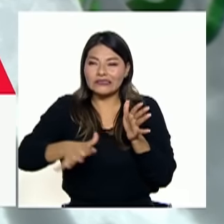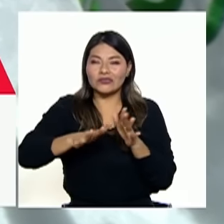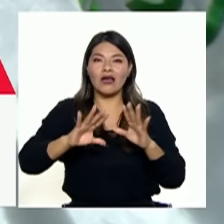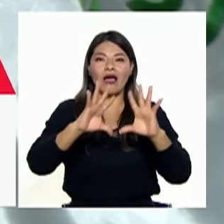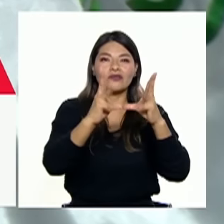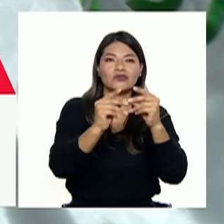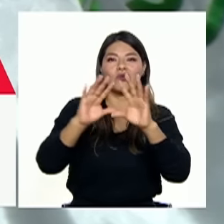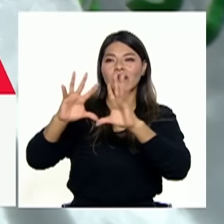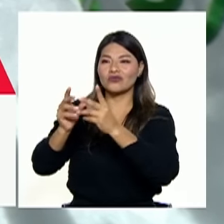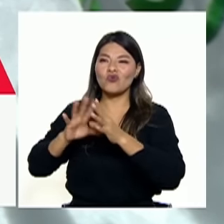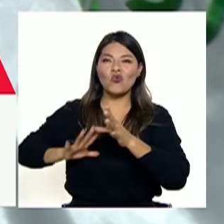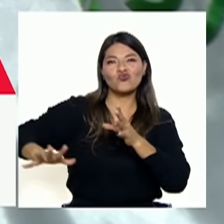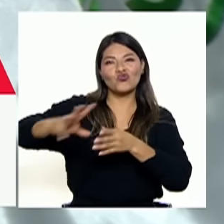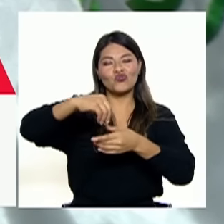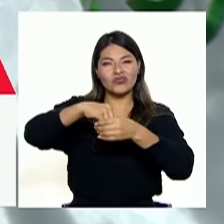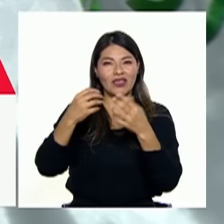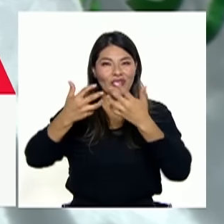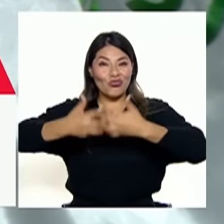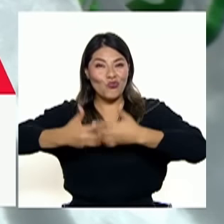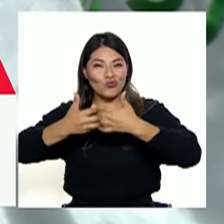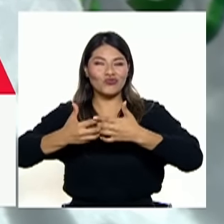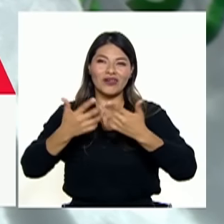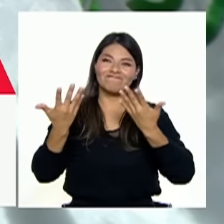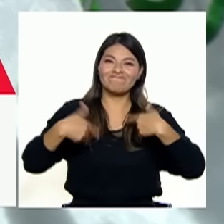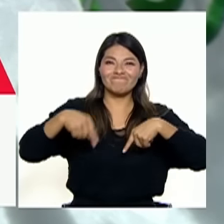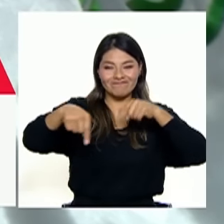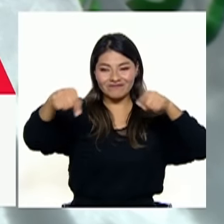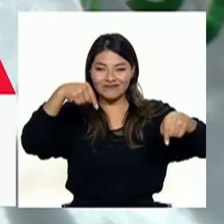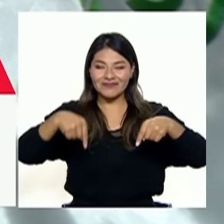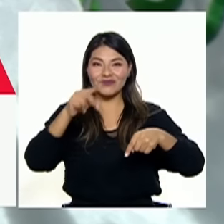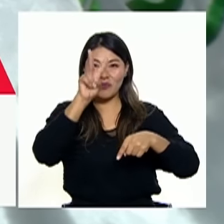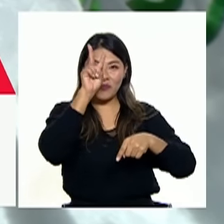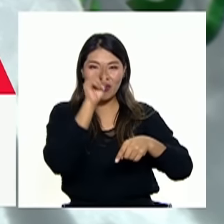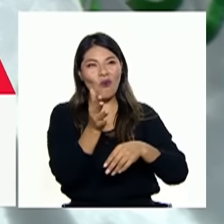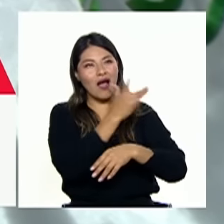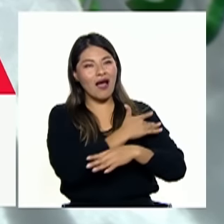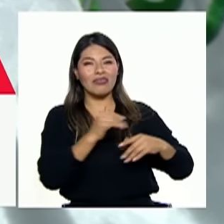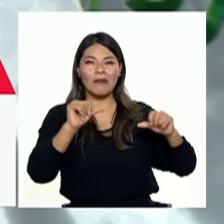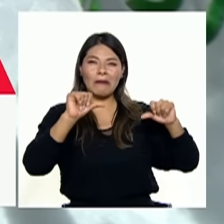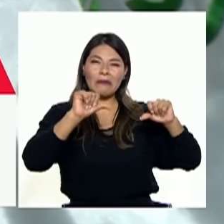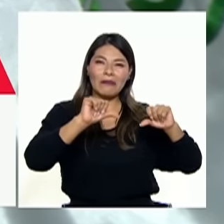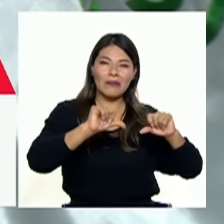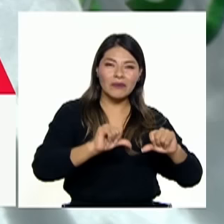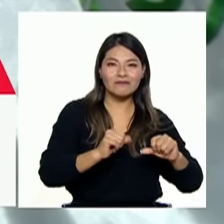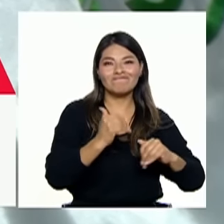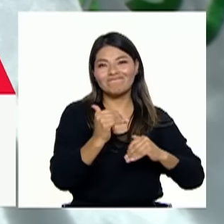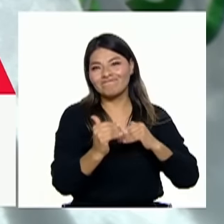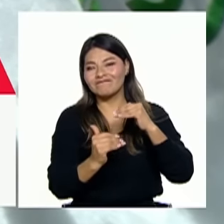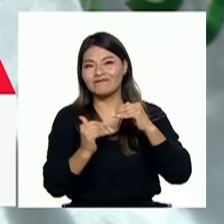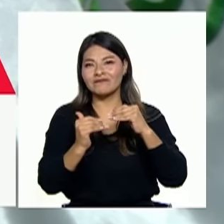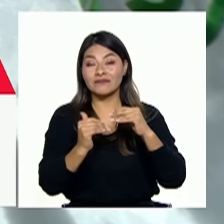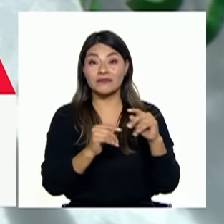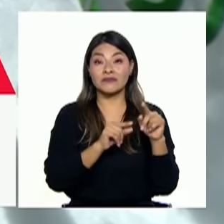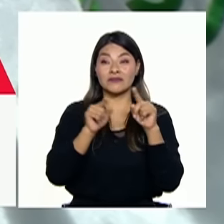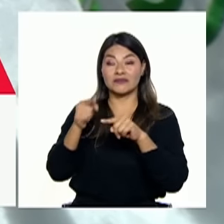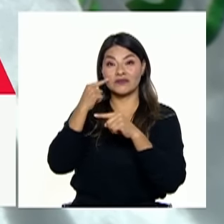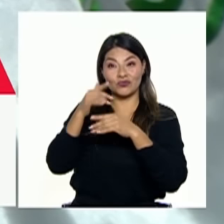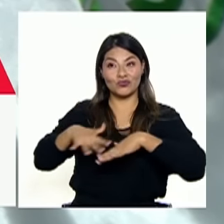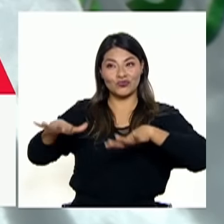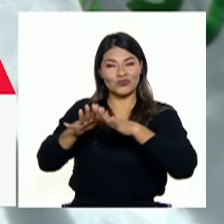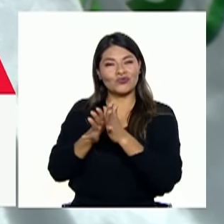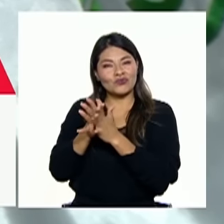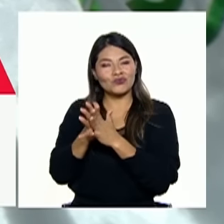emergió como un faro de esperanza en la penumbra que envolvía a la sociedad peruana. Al referirnos al nacimiento de